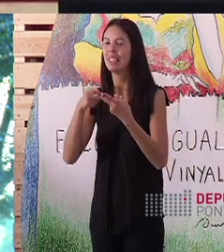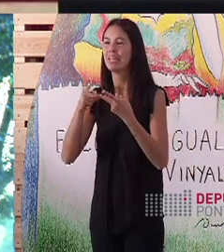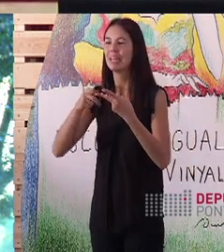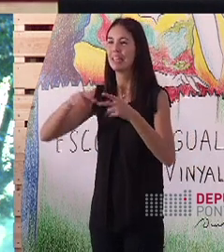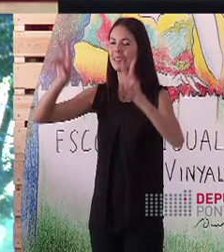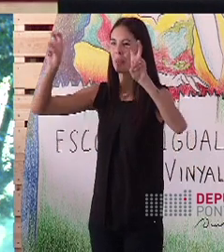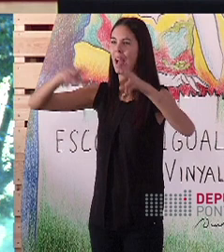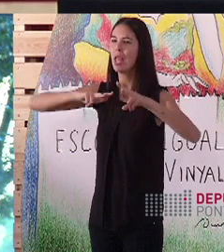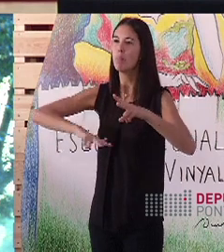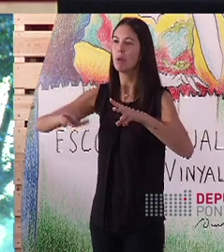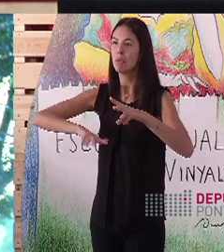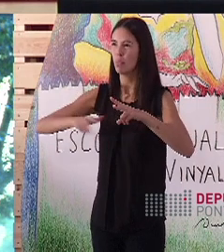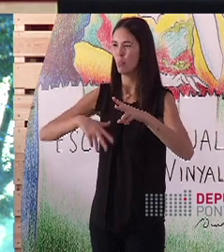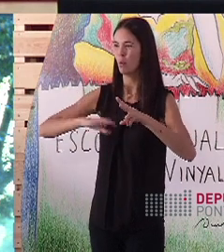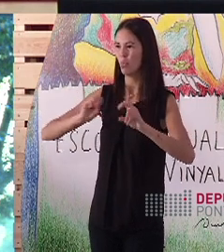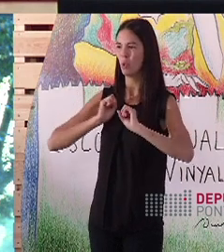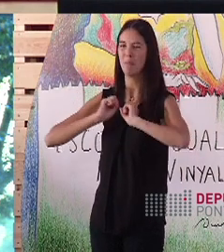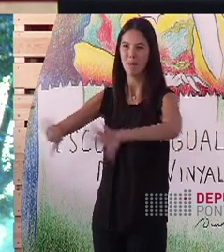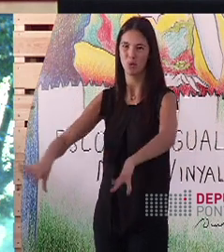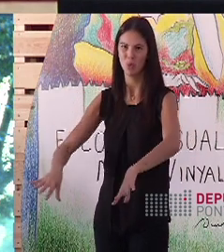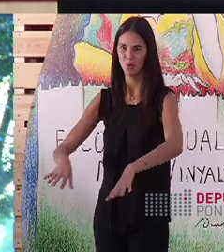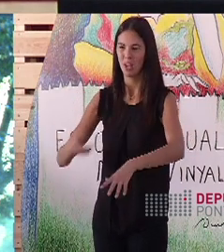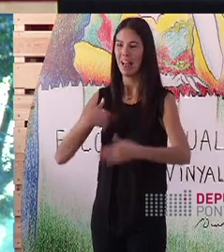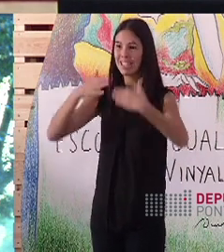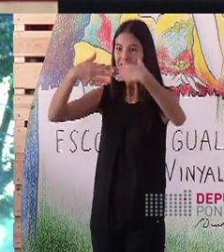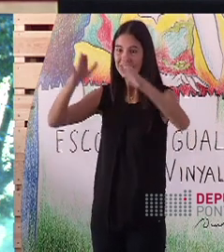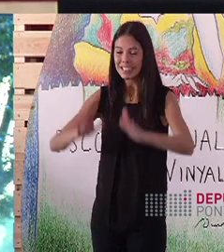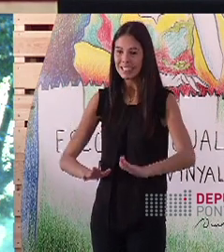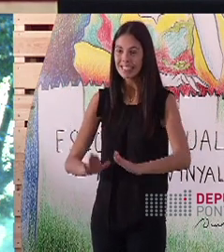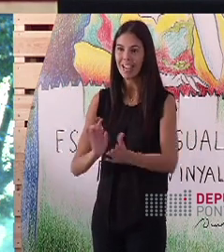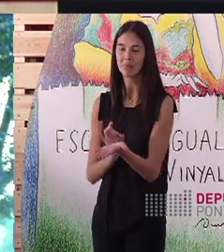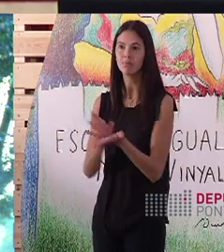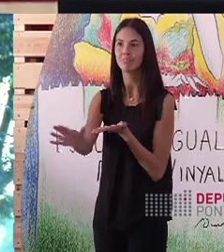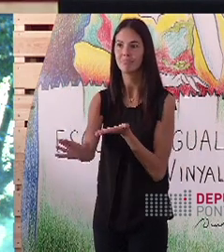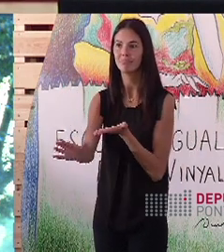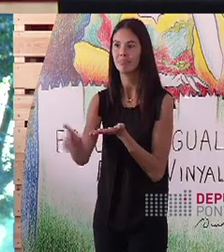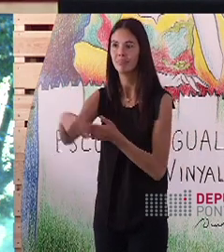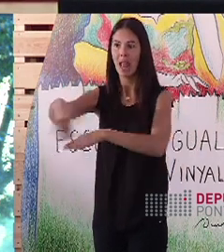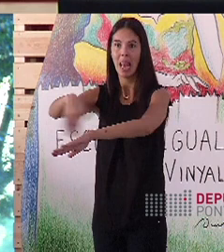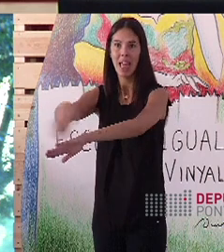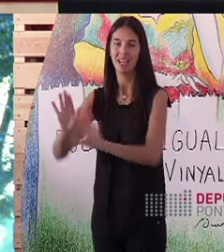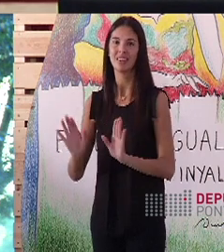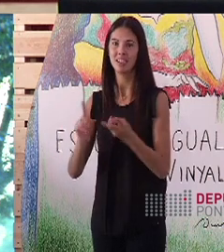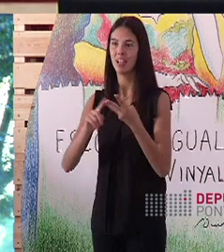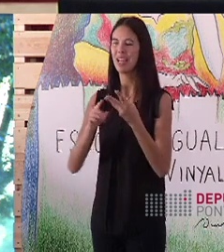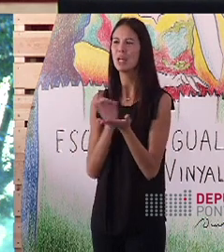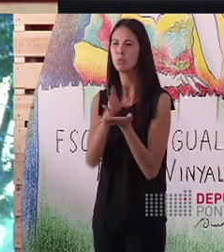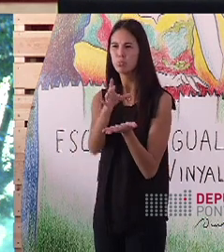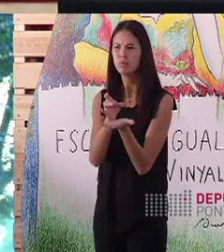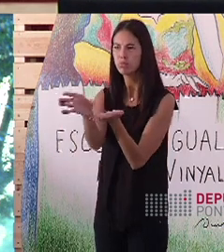expulsa a la gente de sus casas y las deja sencillamente en la cuneta. Hay muchas expulsiones,